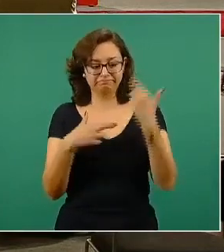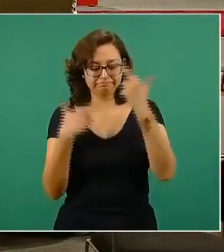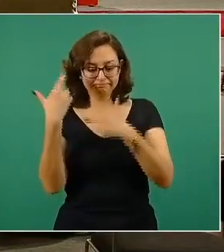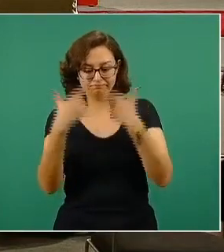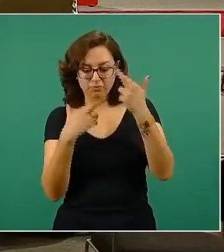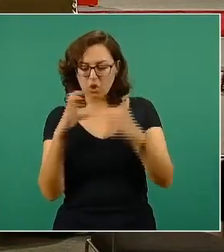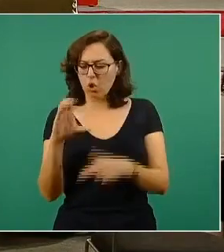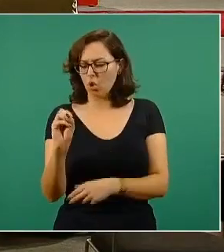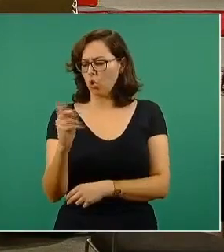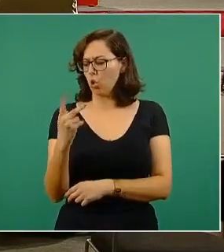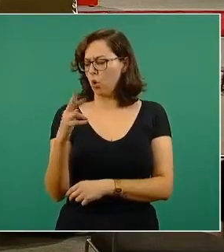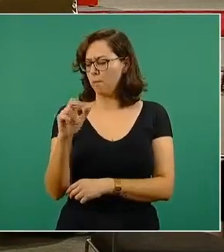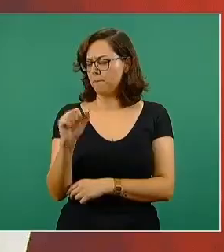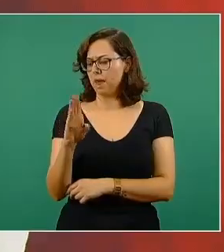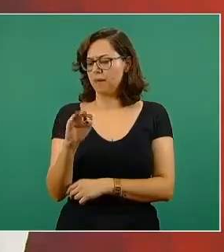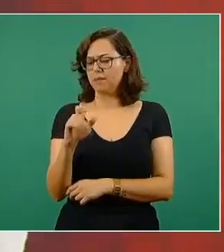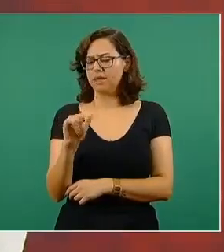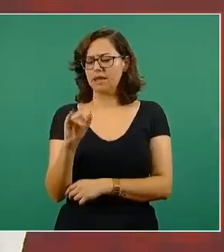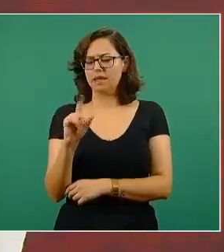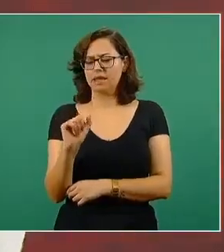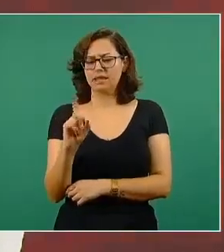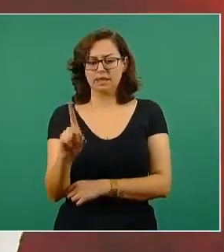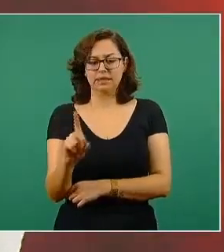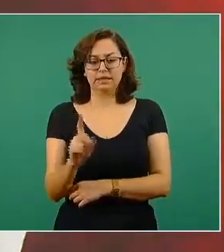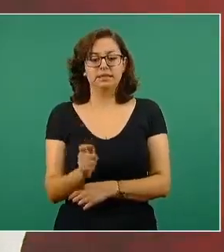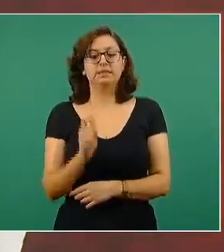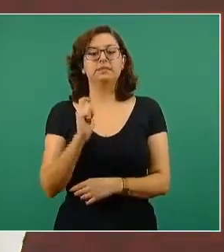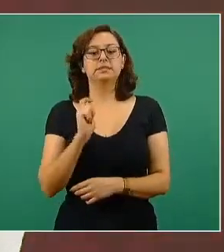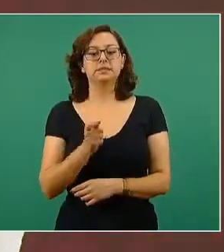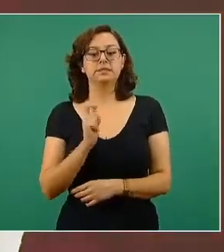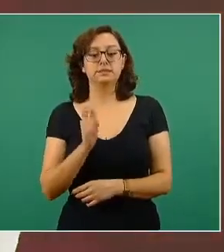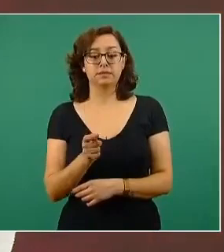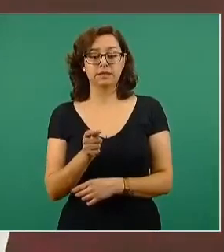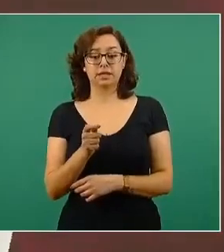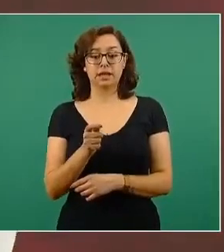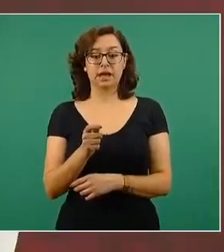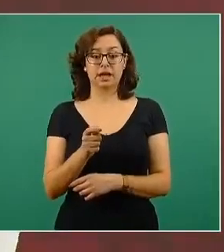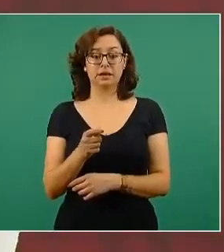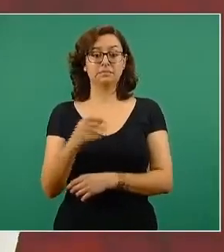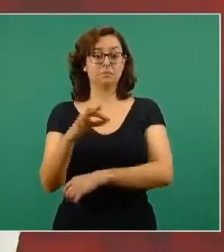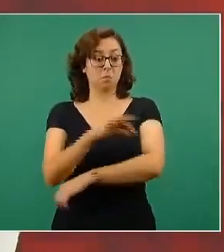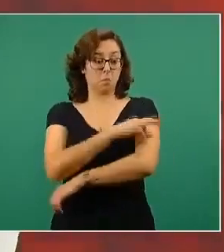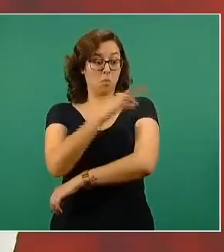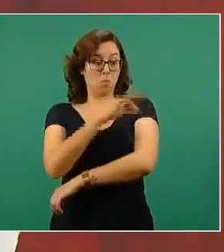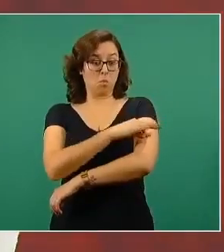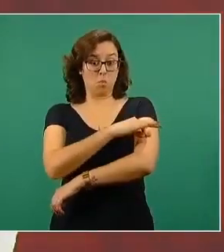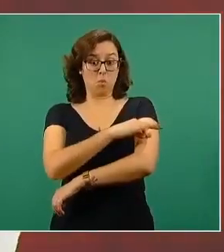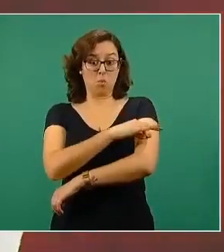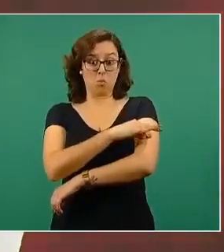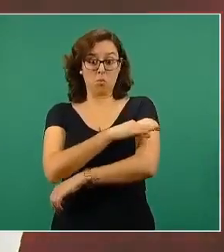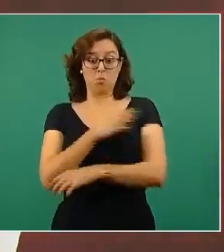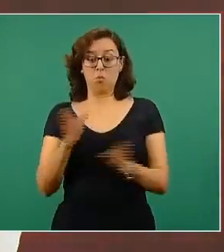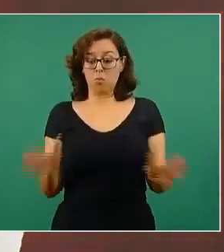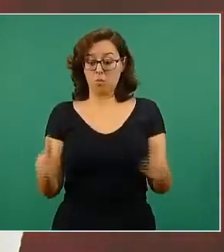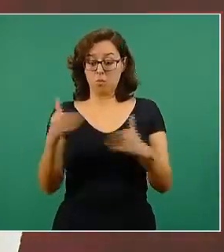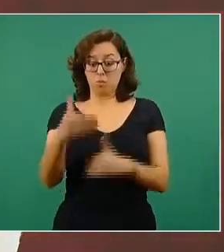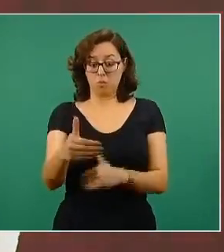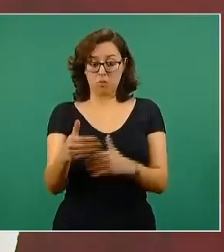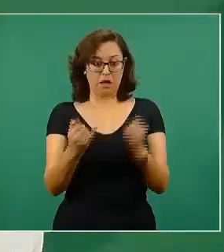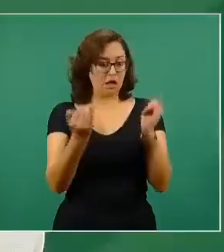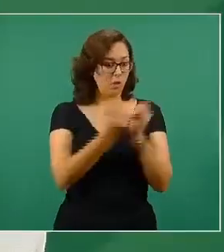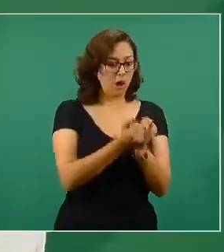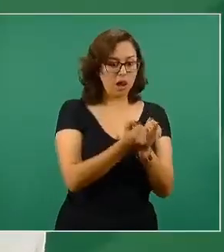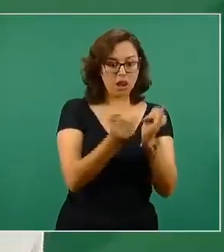nos parece muy conveniente, es que se garantice que la potencia de los 4 primeros lotes es